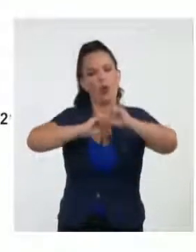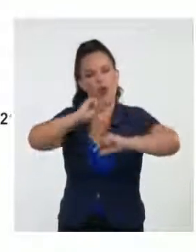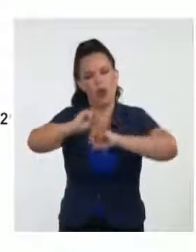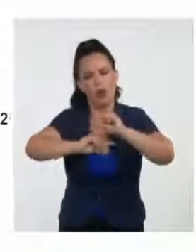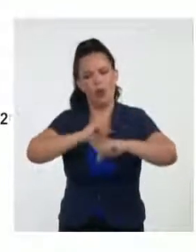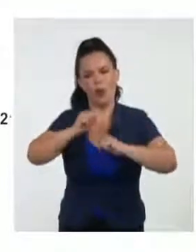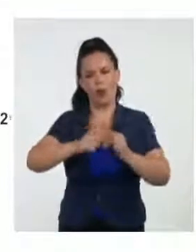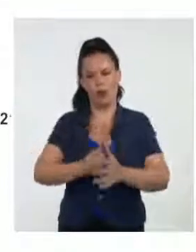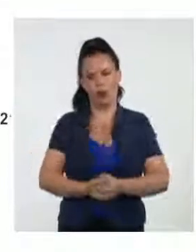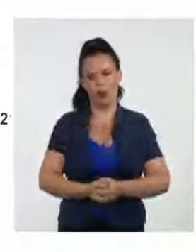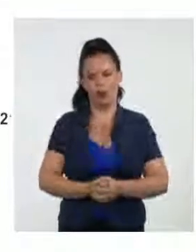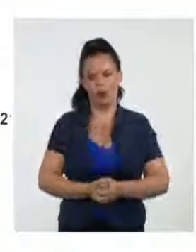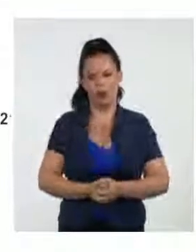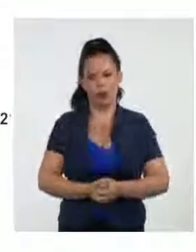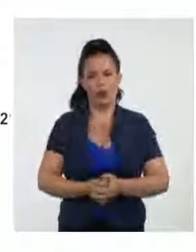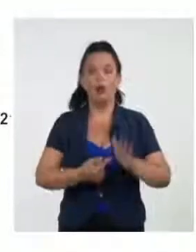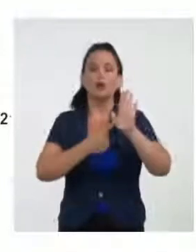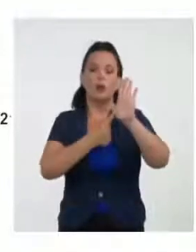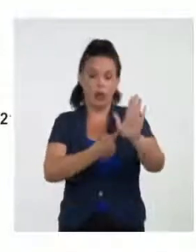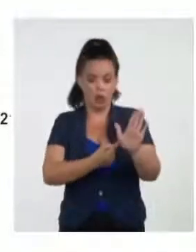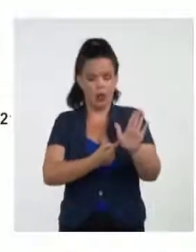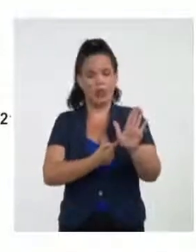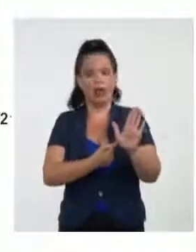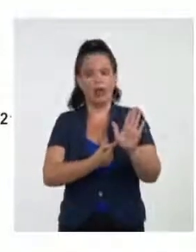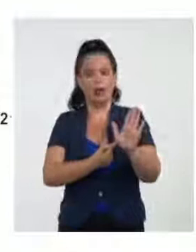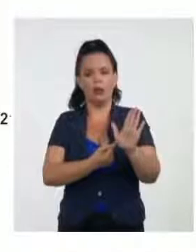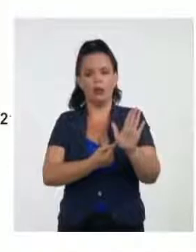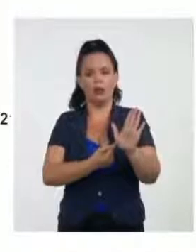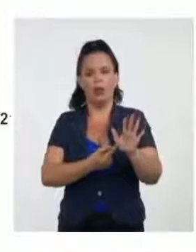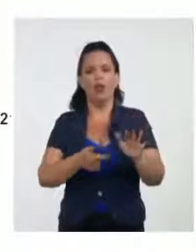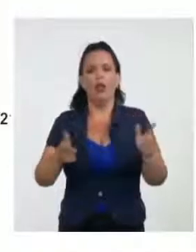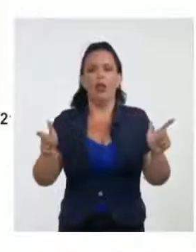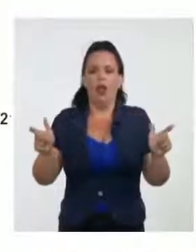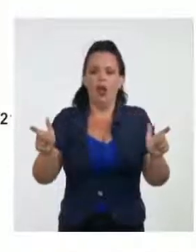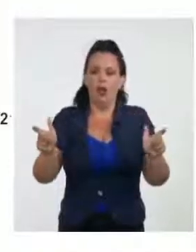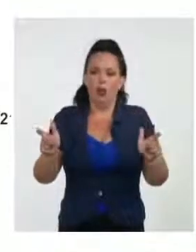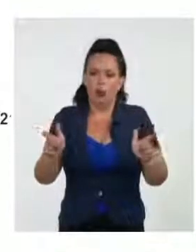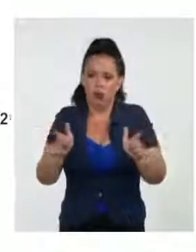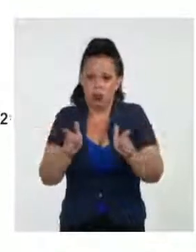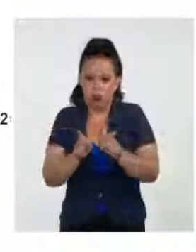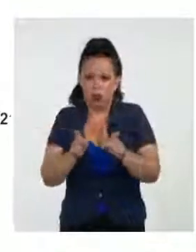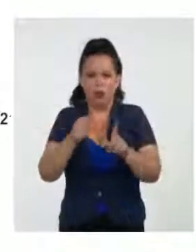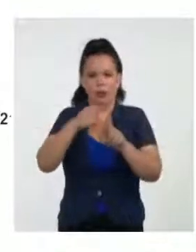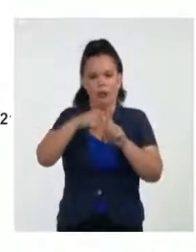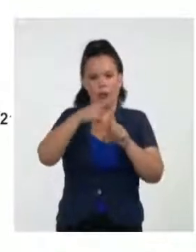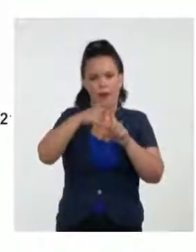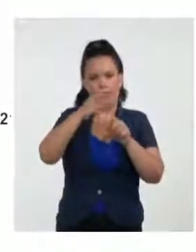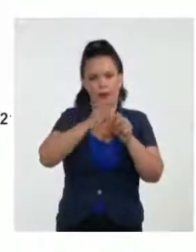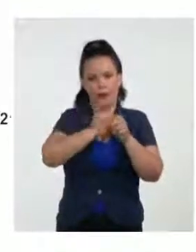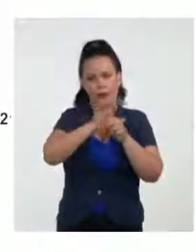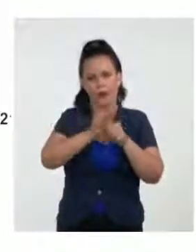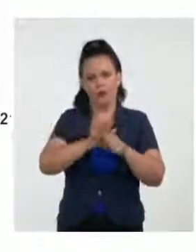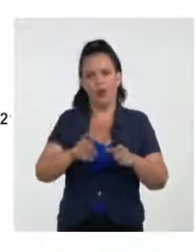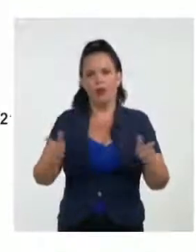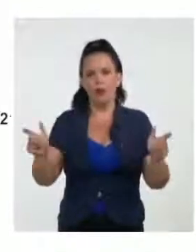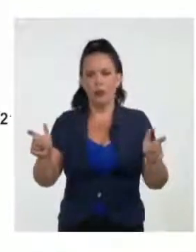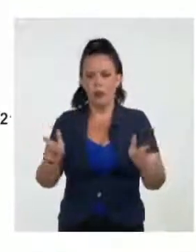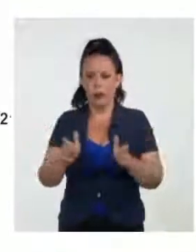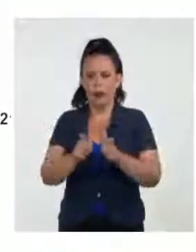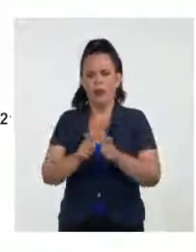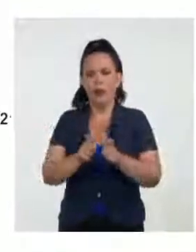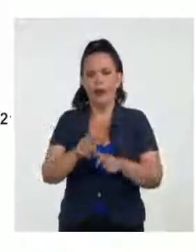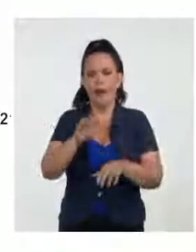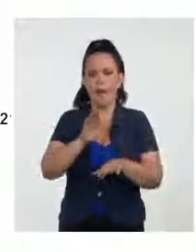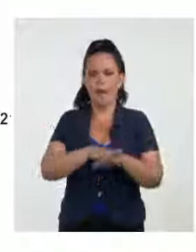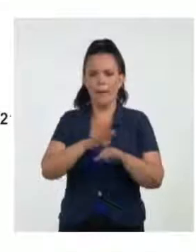observa que aunque hay una mejora en el número, es decir, hay una disminución del número de casos confirmados y hay una disminución en el número de fallecidos,